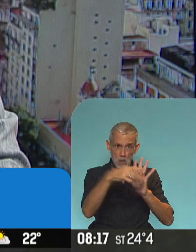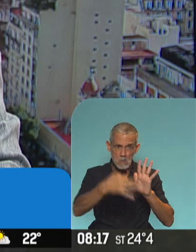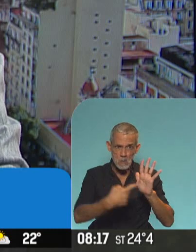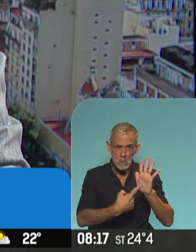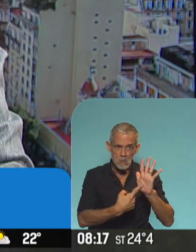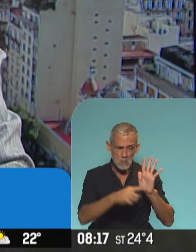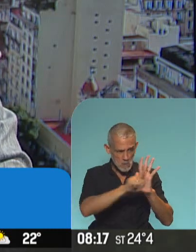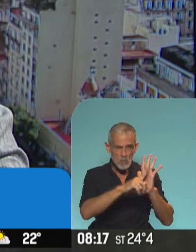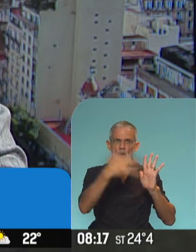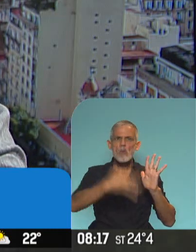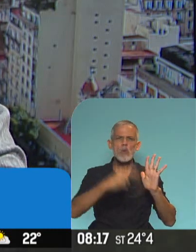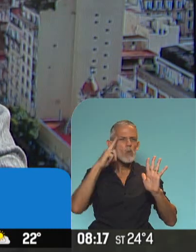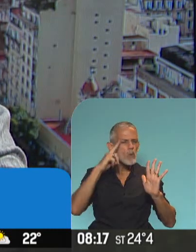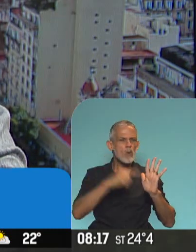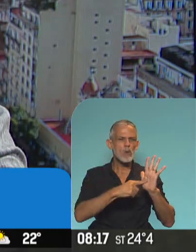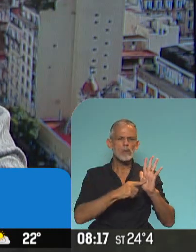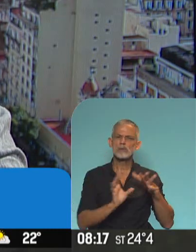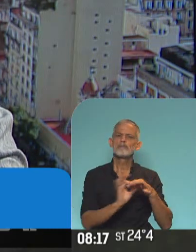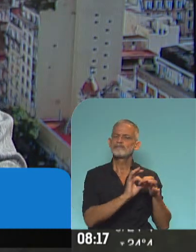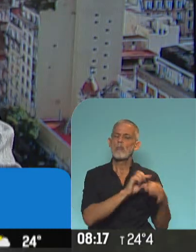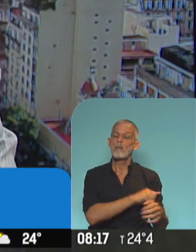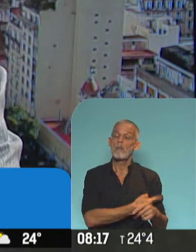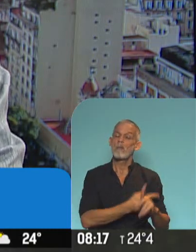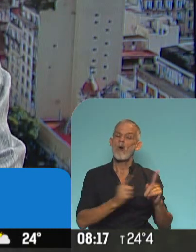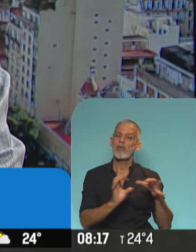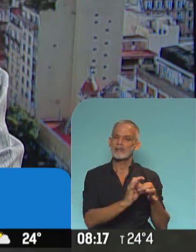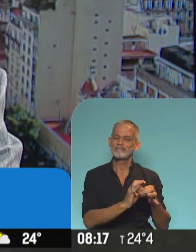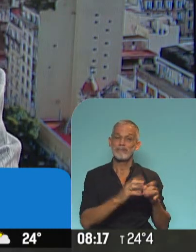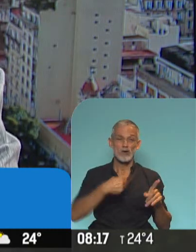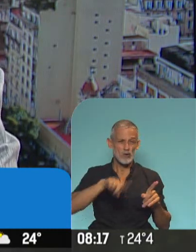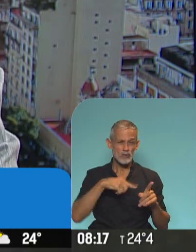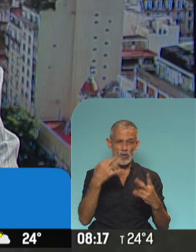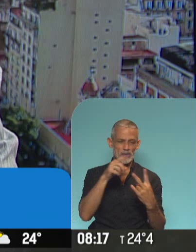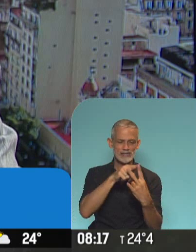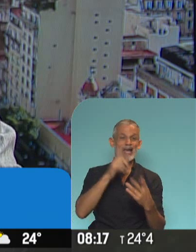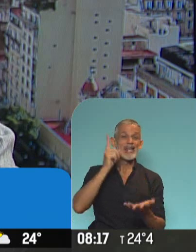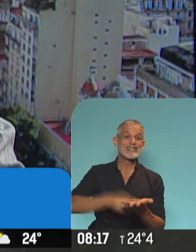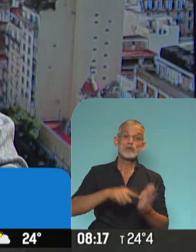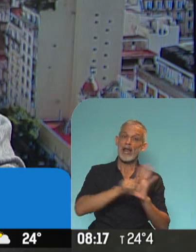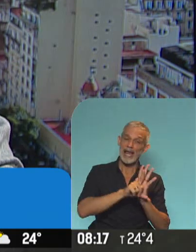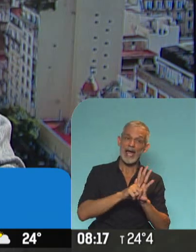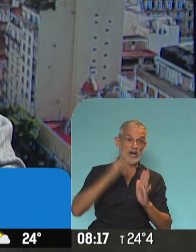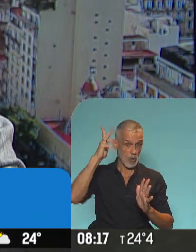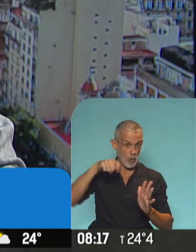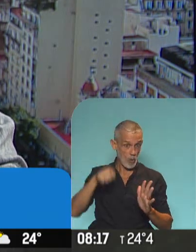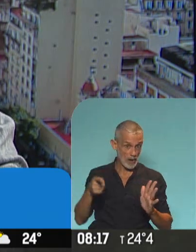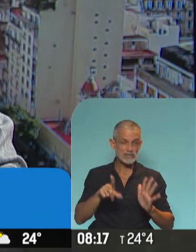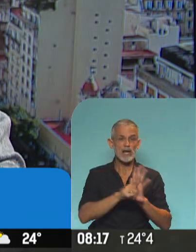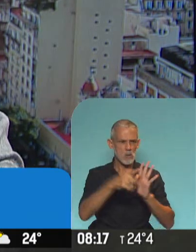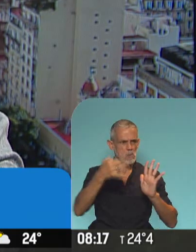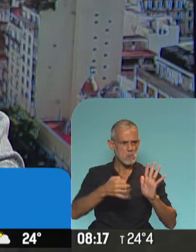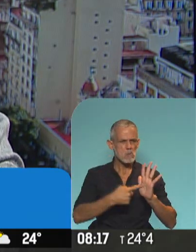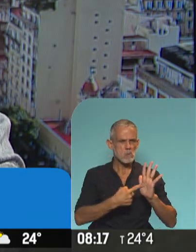Entonces, la legalidad está anclada al poder. Nosotros lo que tenemos es decisiones legales por jueces que en